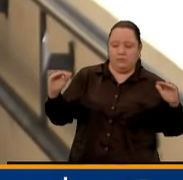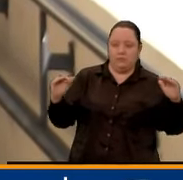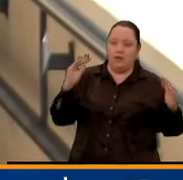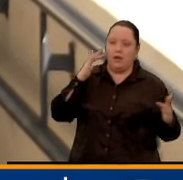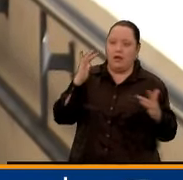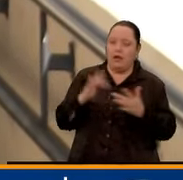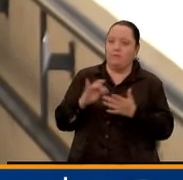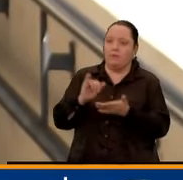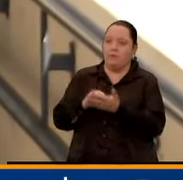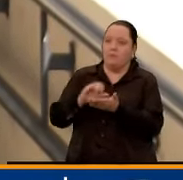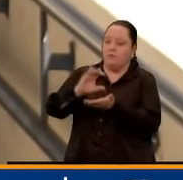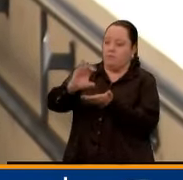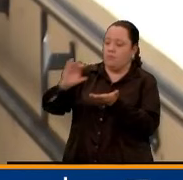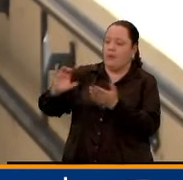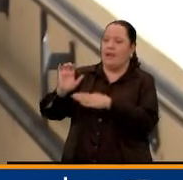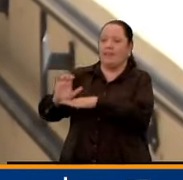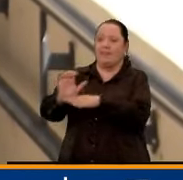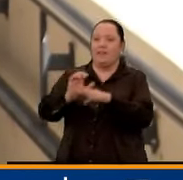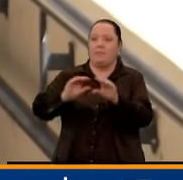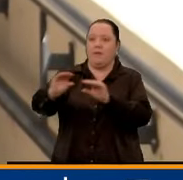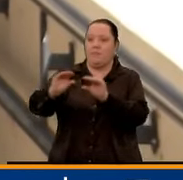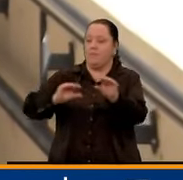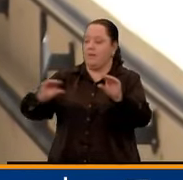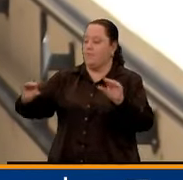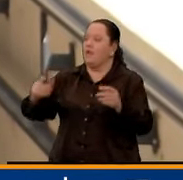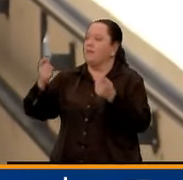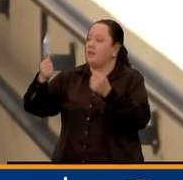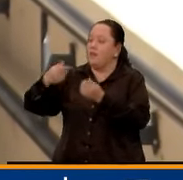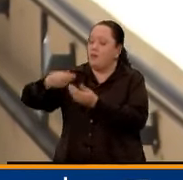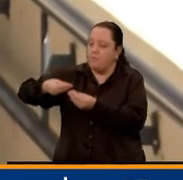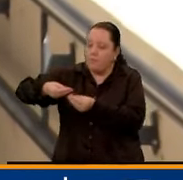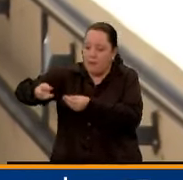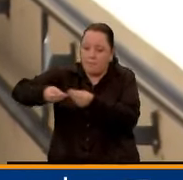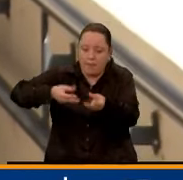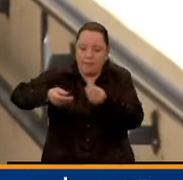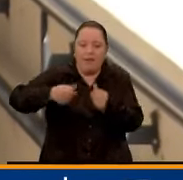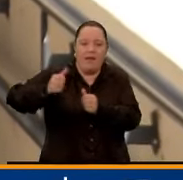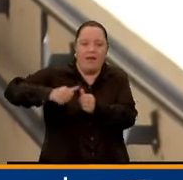partidas para las entidades, el dinero de distribución para cada una de ellas.